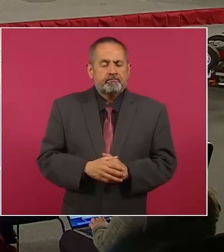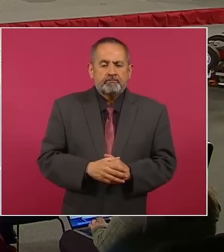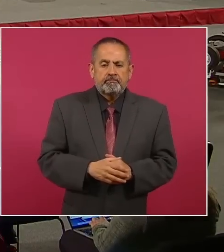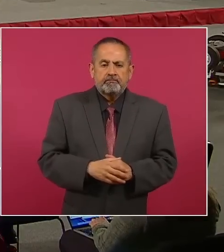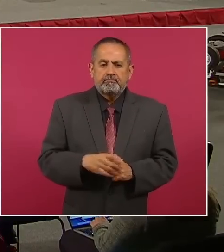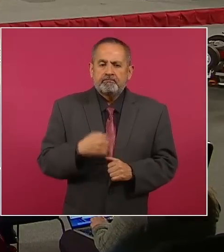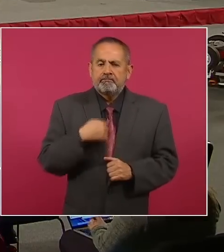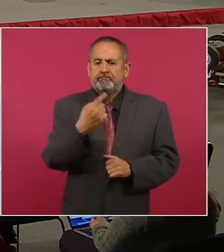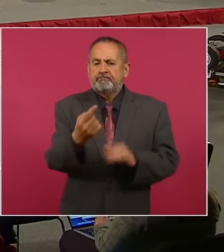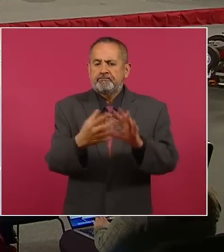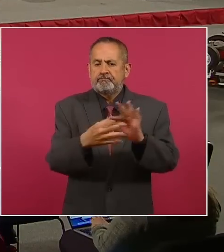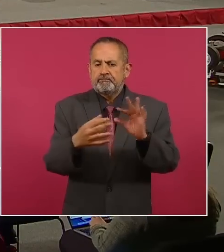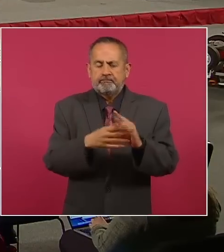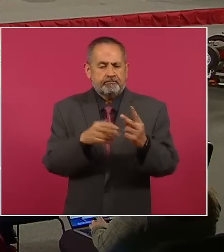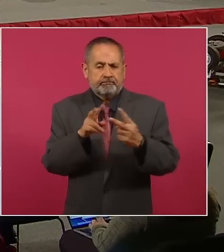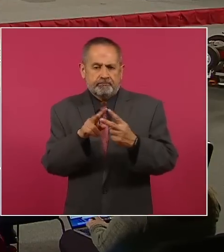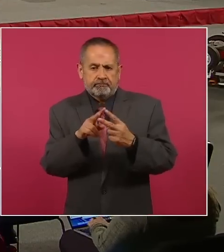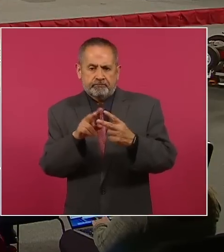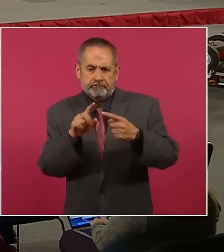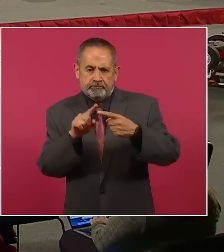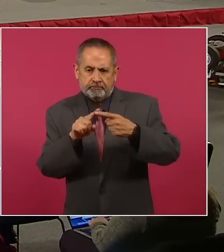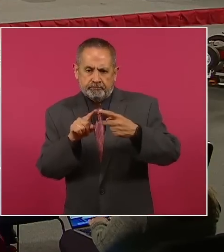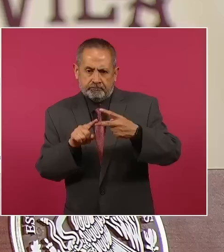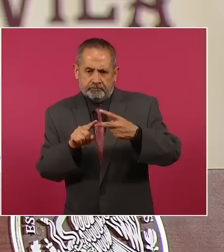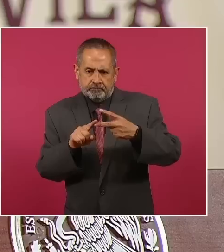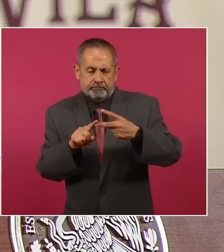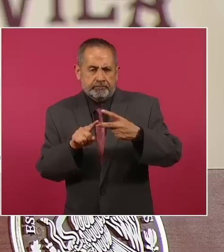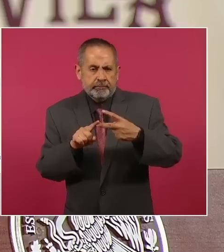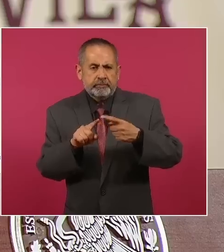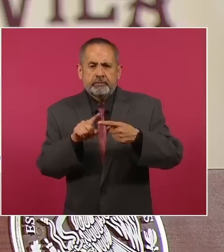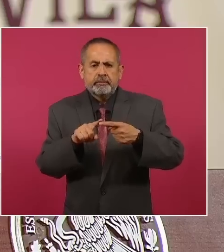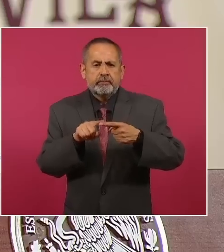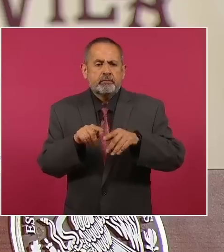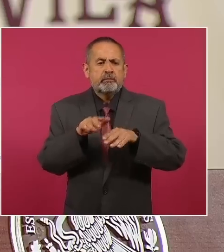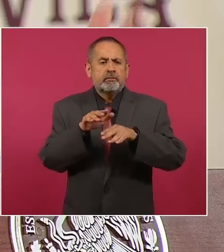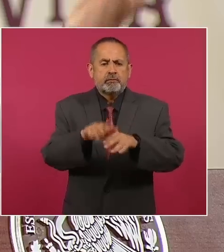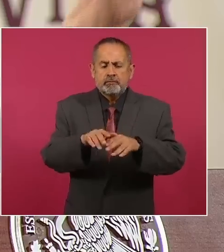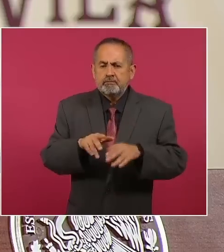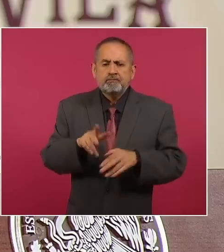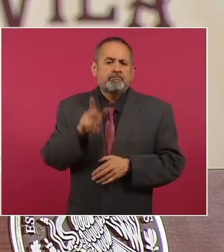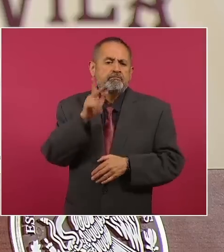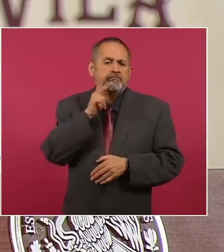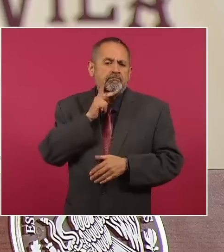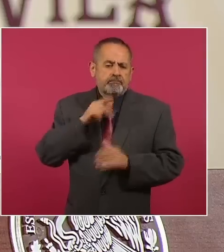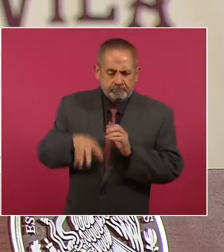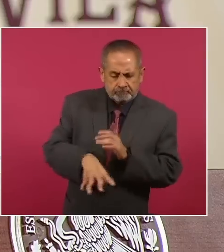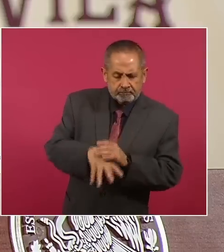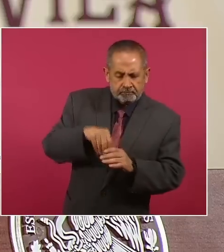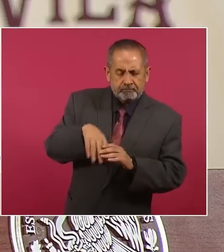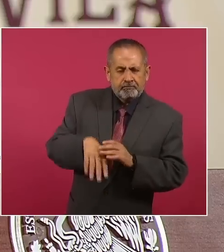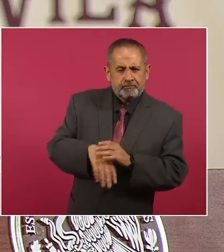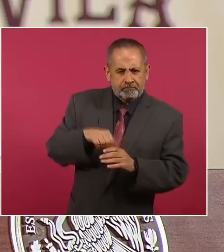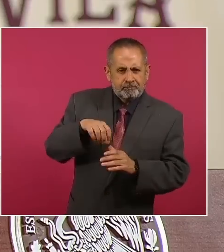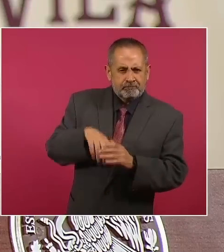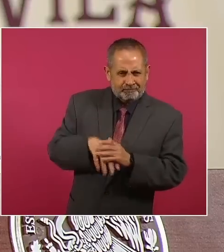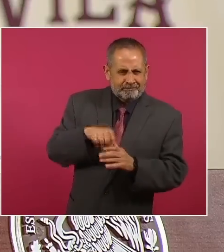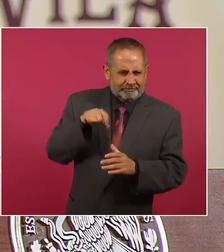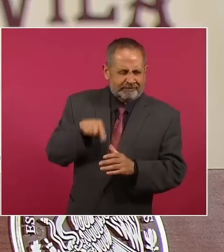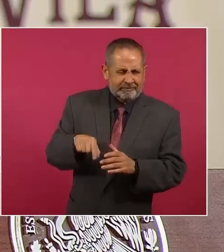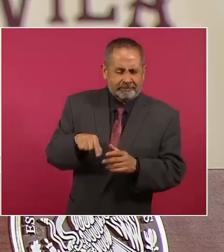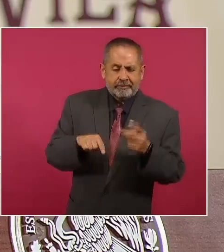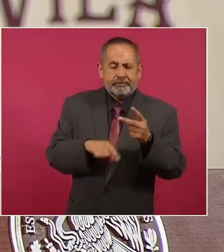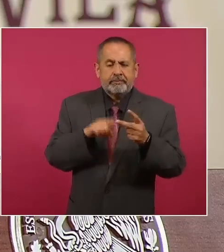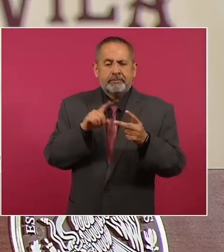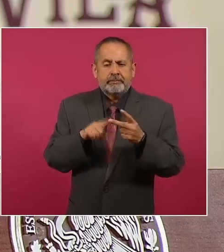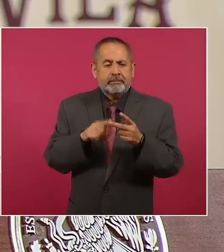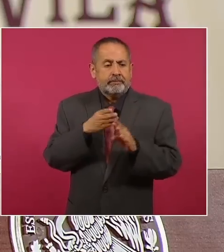puntos, principalmente lo que tiene que ver con la producción de crudo, el antecedente de la caída y del